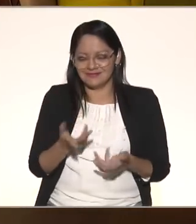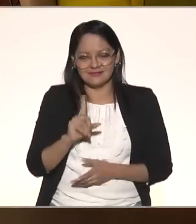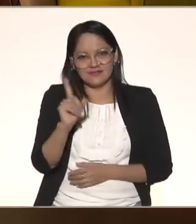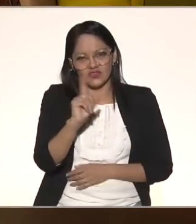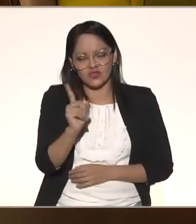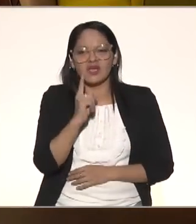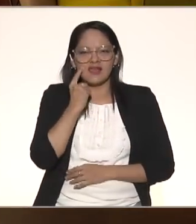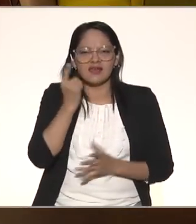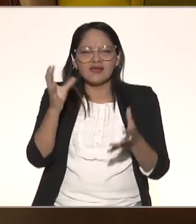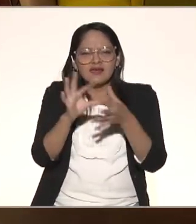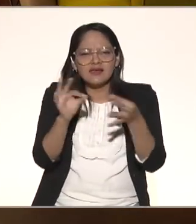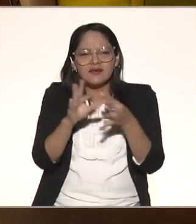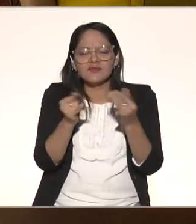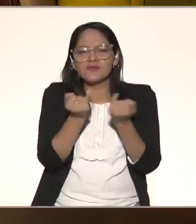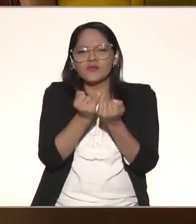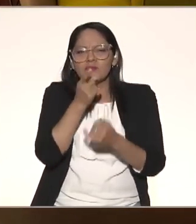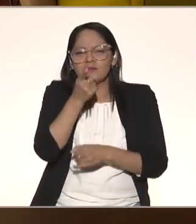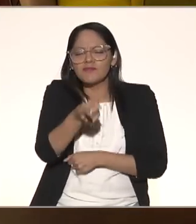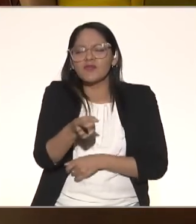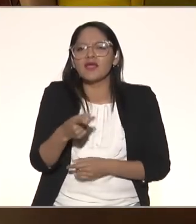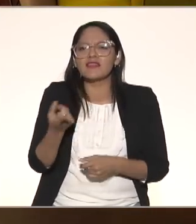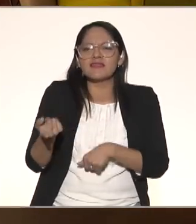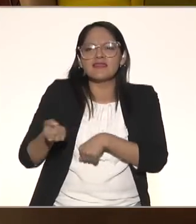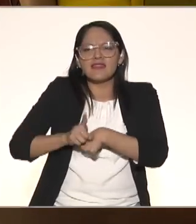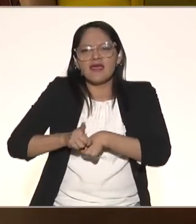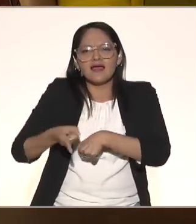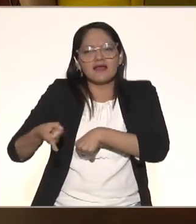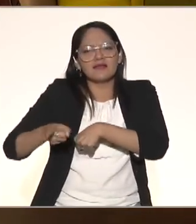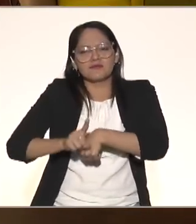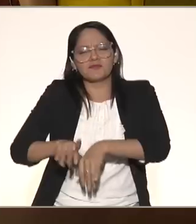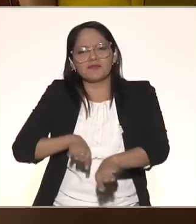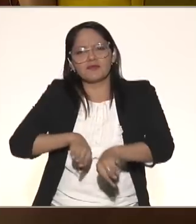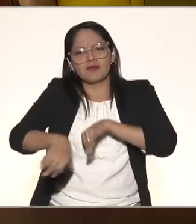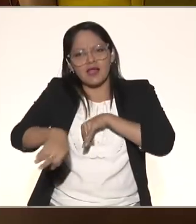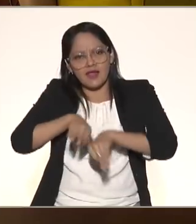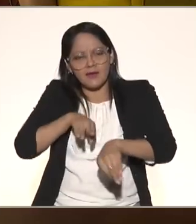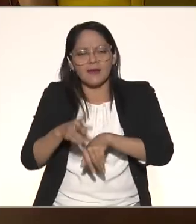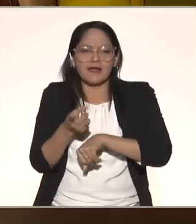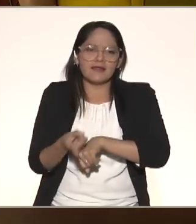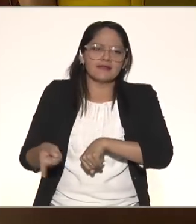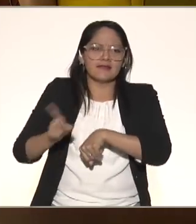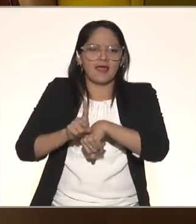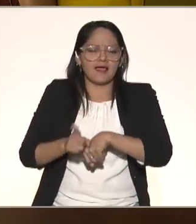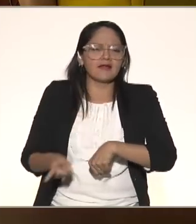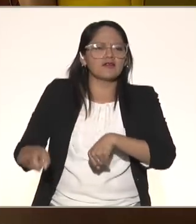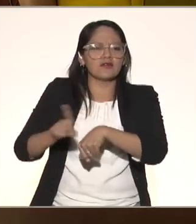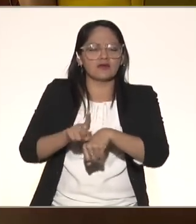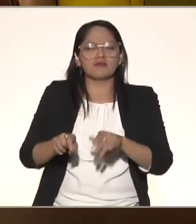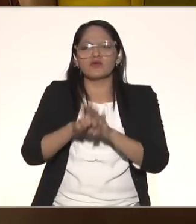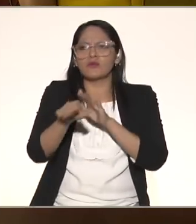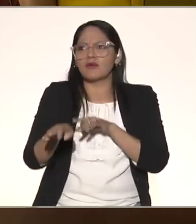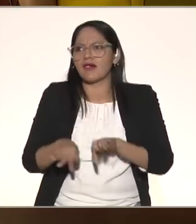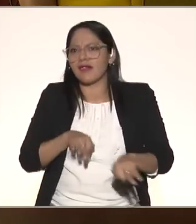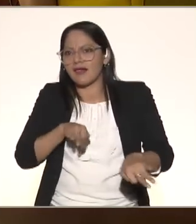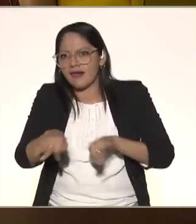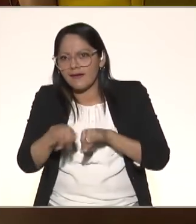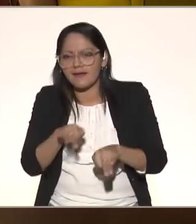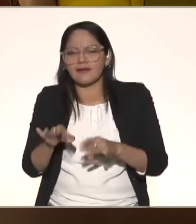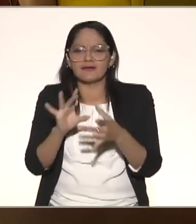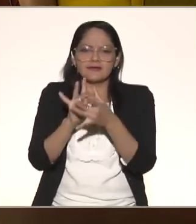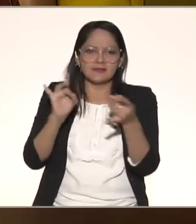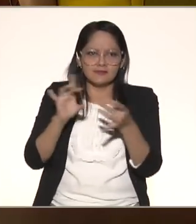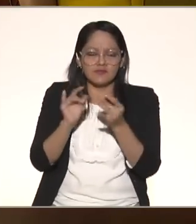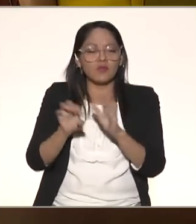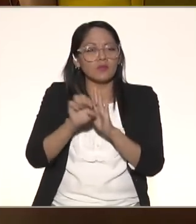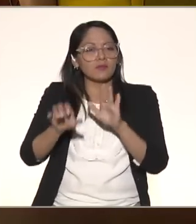lo han mencionado, es el trabajo diario, ir día con día trabajando, hablando, explicando también, porque